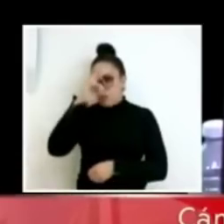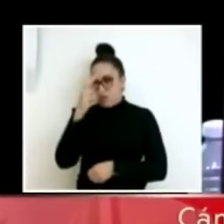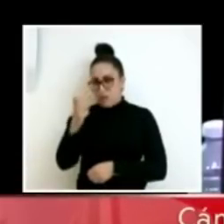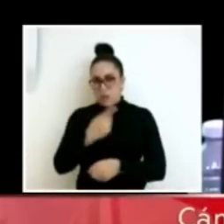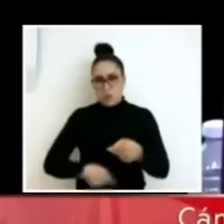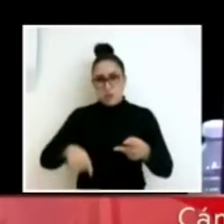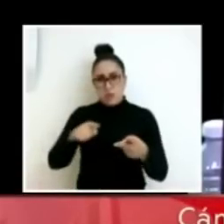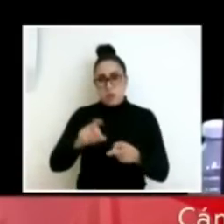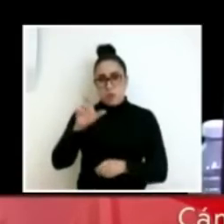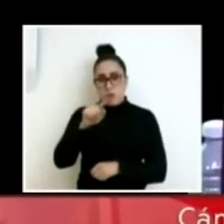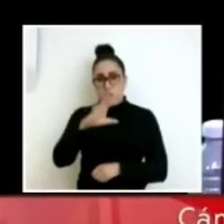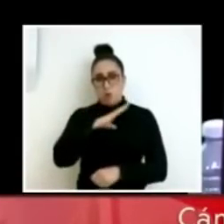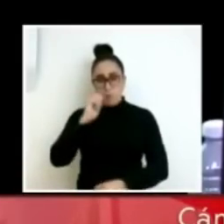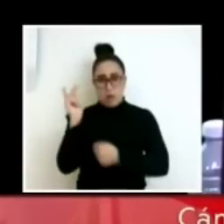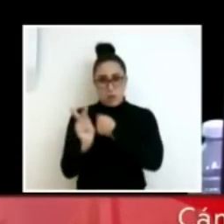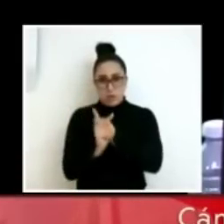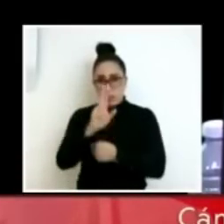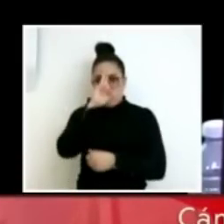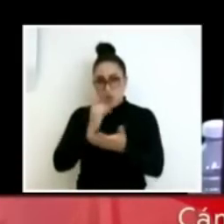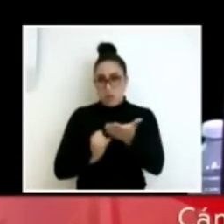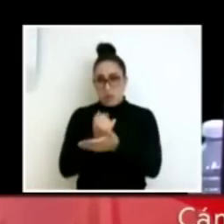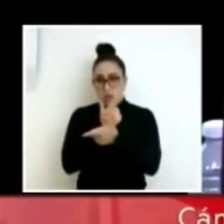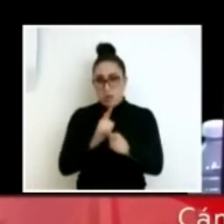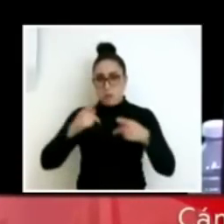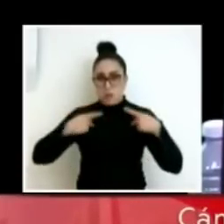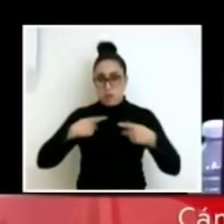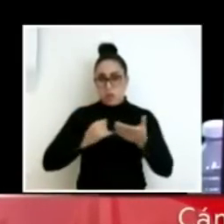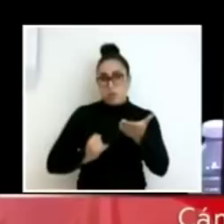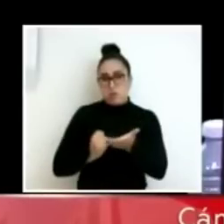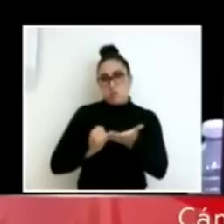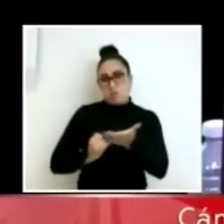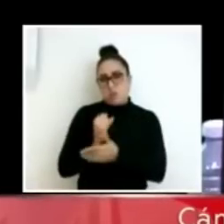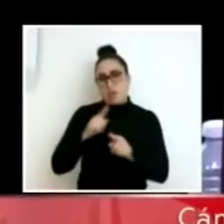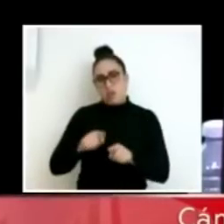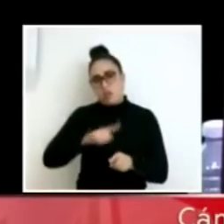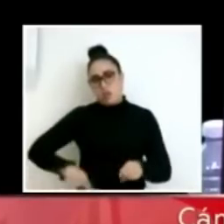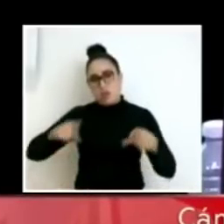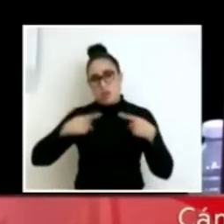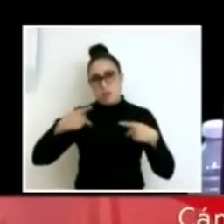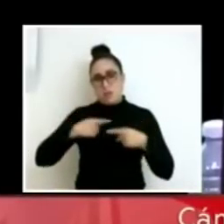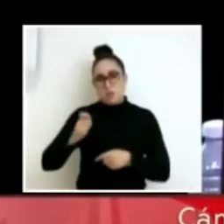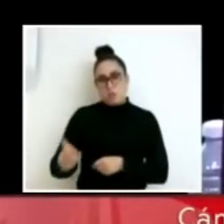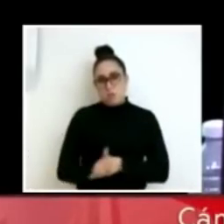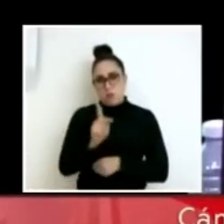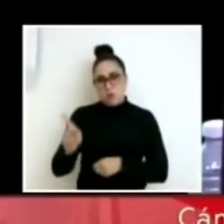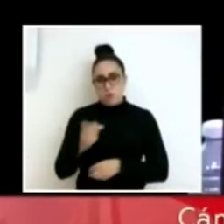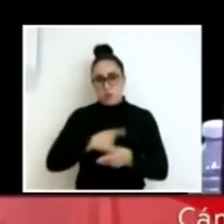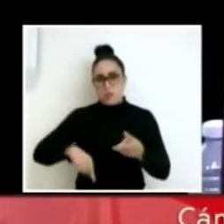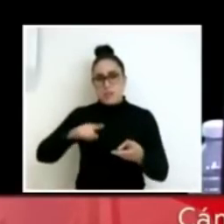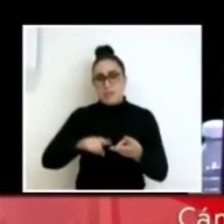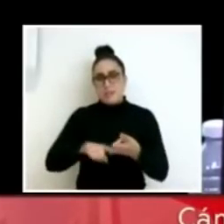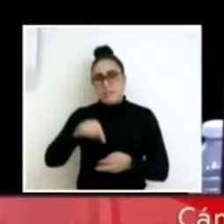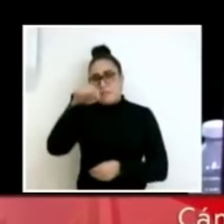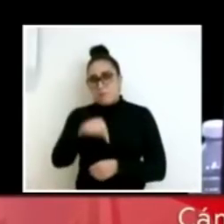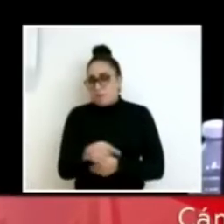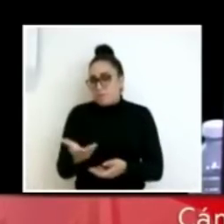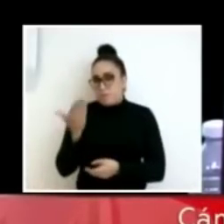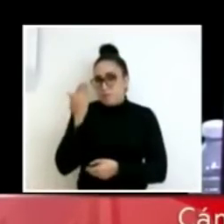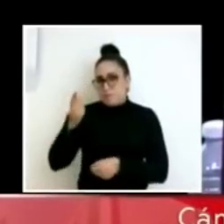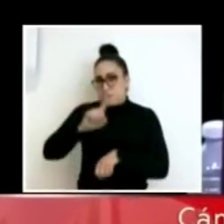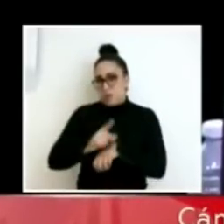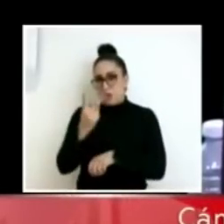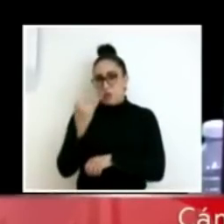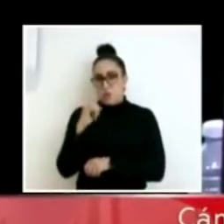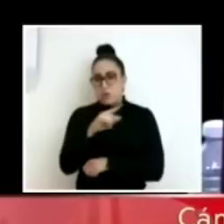gobierna y decide el pueblo. Y la tercera, democráticamente ustedes fueron rechazados en las urnas. Por eso es